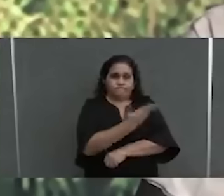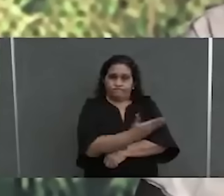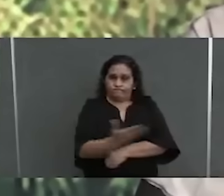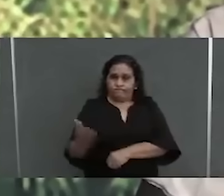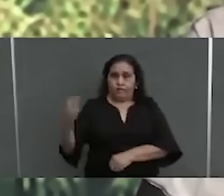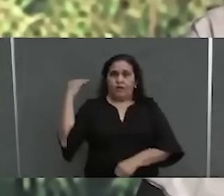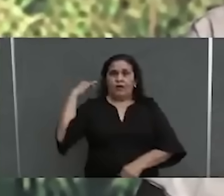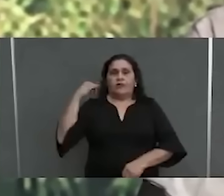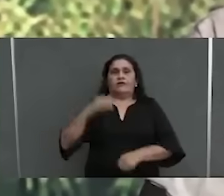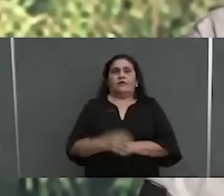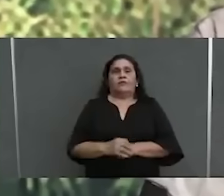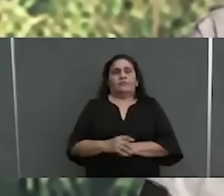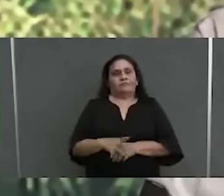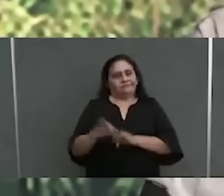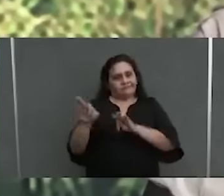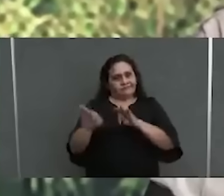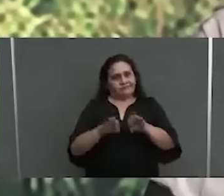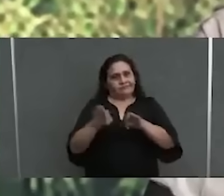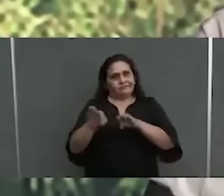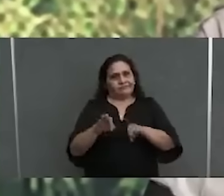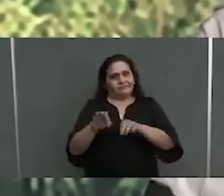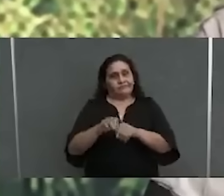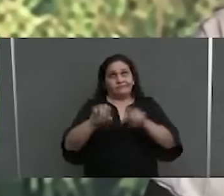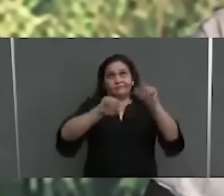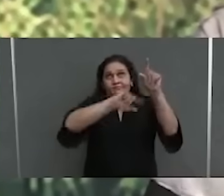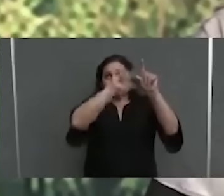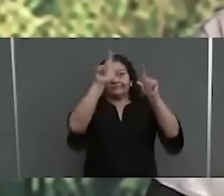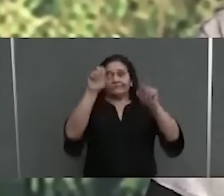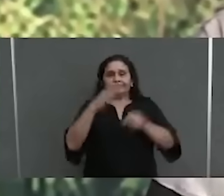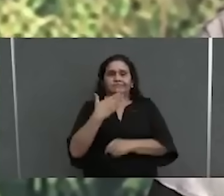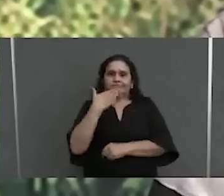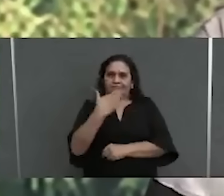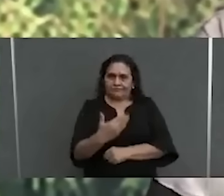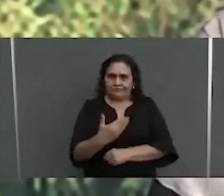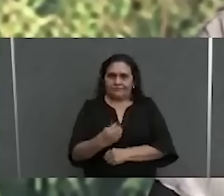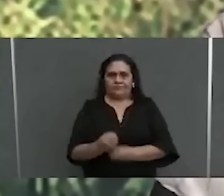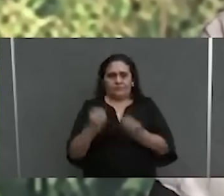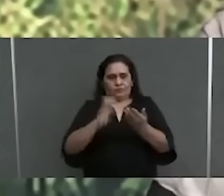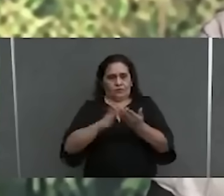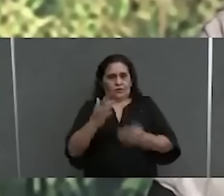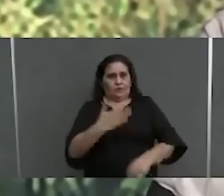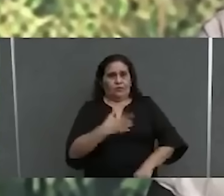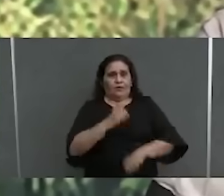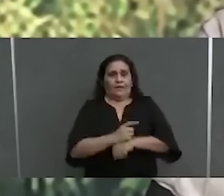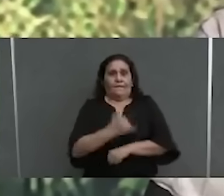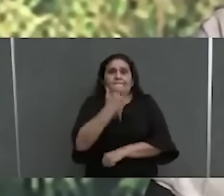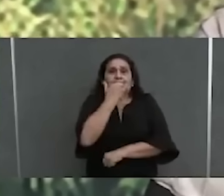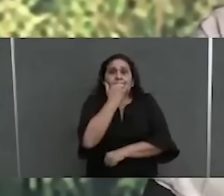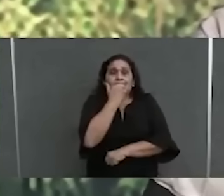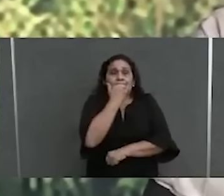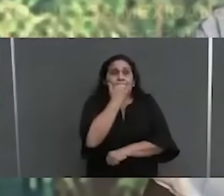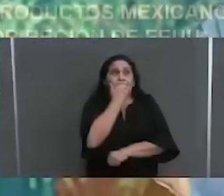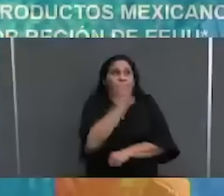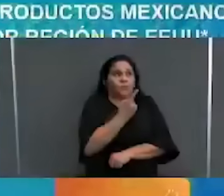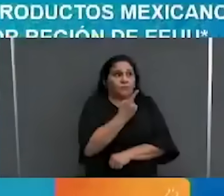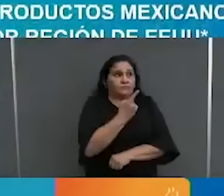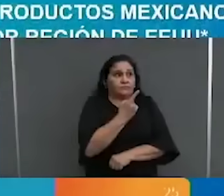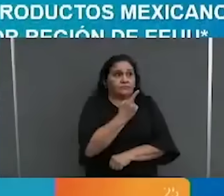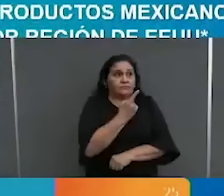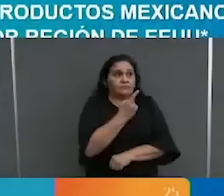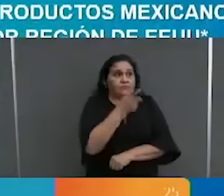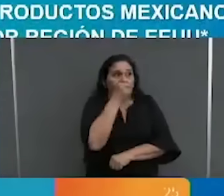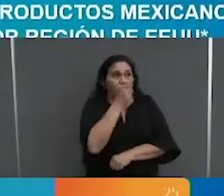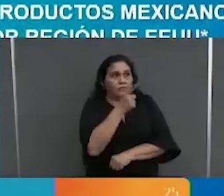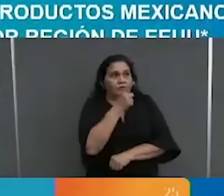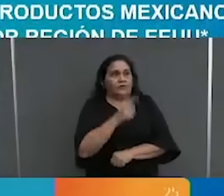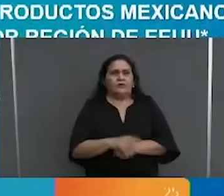poner nuestro granito de arena para que a México le vaya mejor. Muchas gracias, muy buenos días. Ah, perdón, y me faltó nada más terminar con esta. ¿A qué